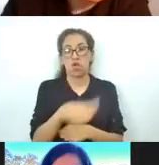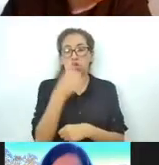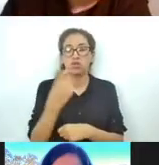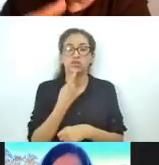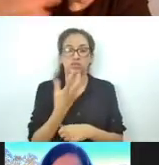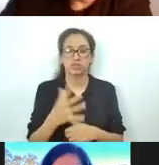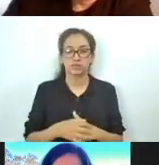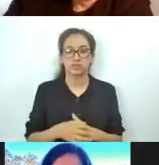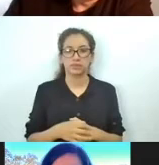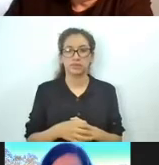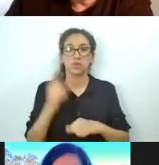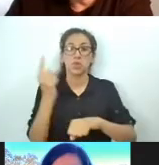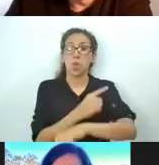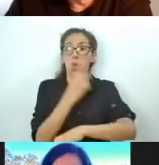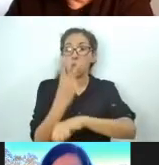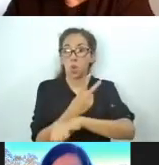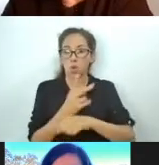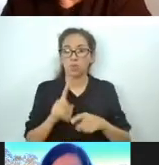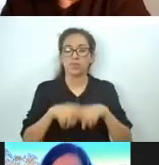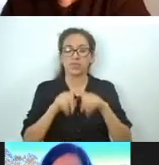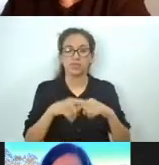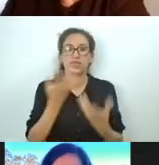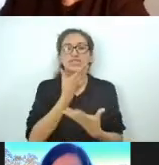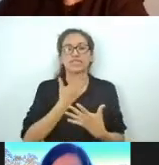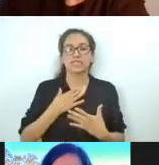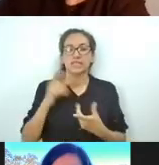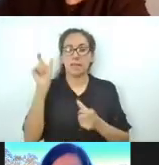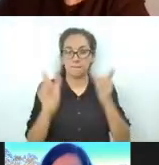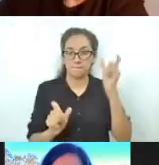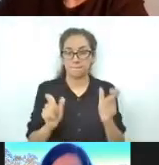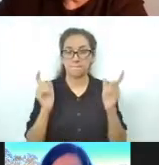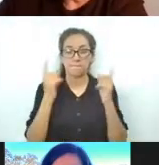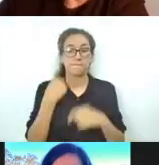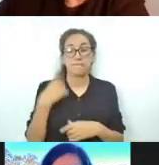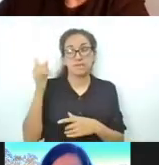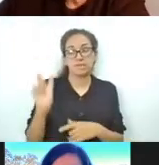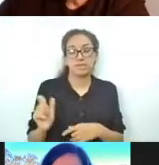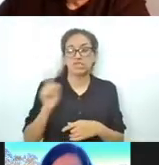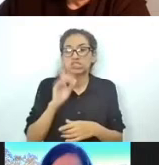hablaban hasta ahora de un término de satisfacción de la pareja. ¿Sabe qué? Mi pareja no se